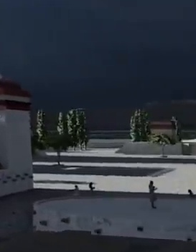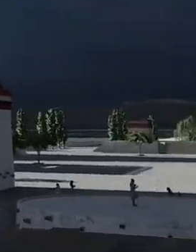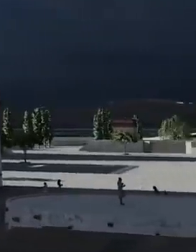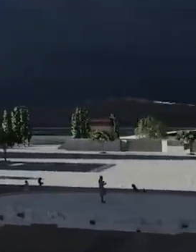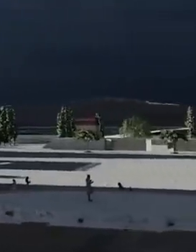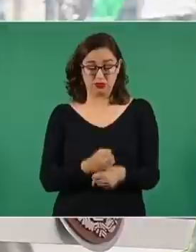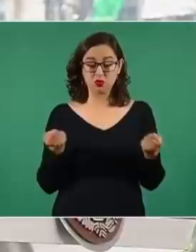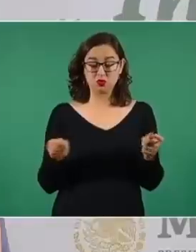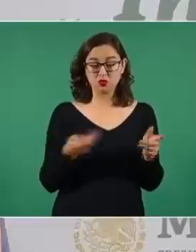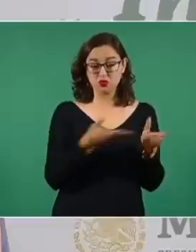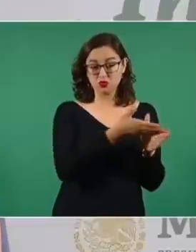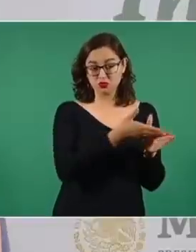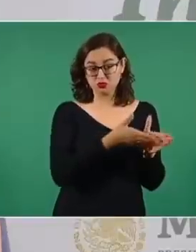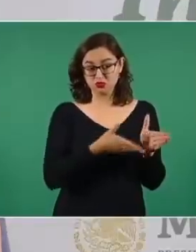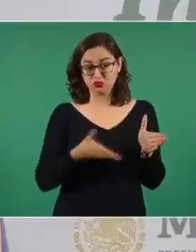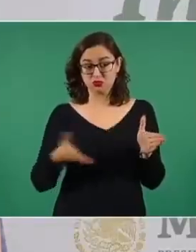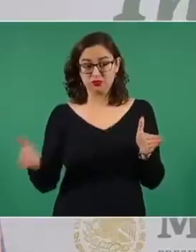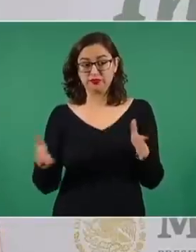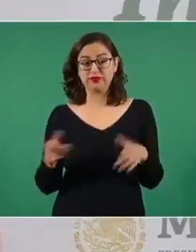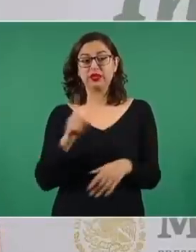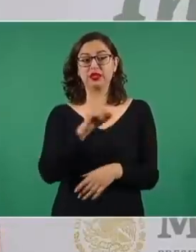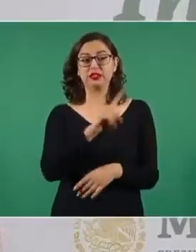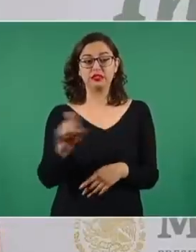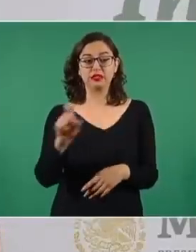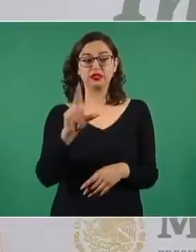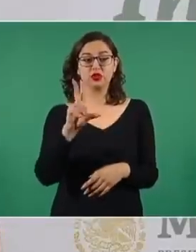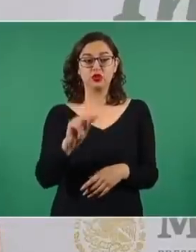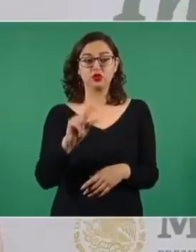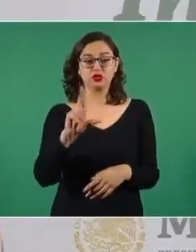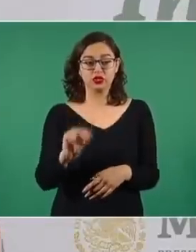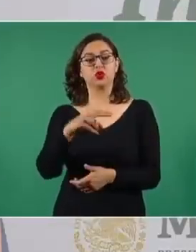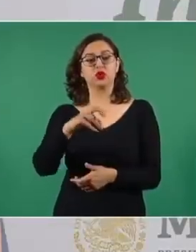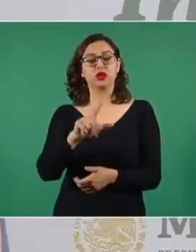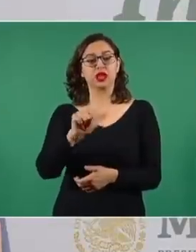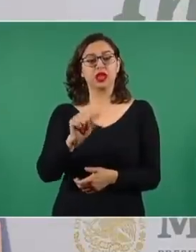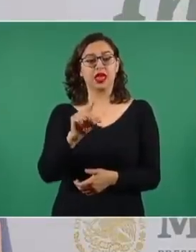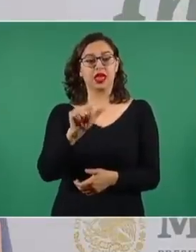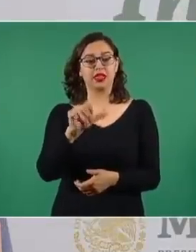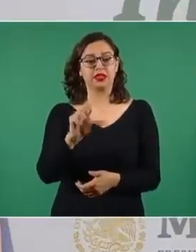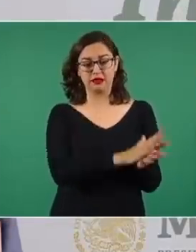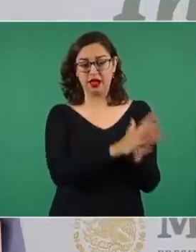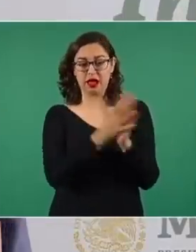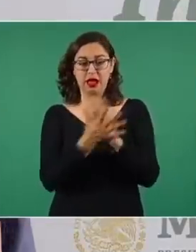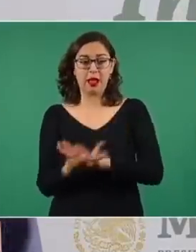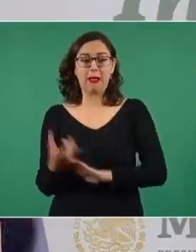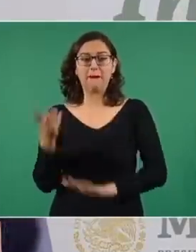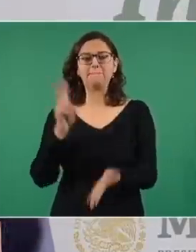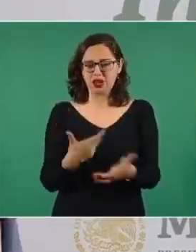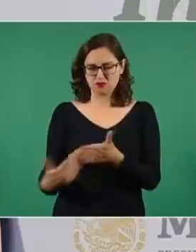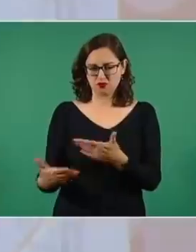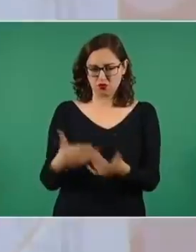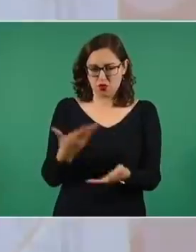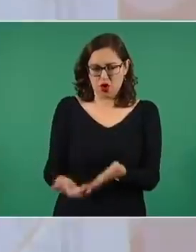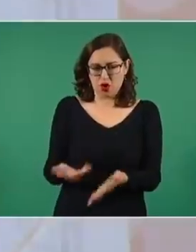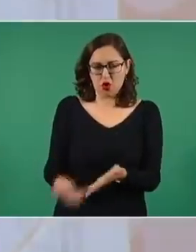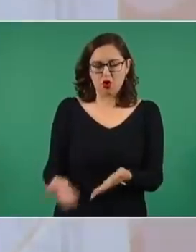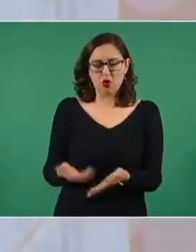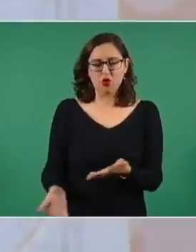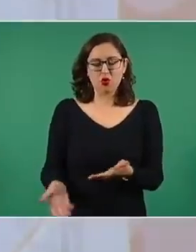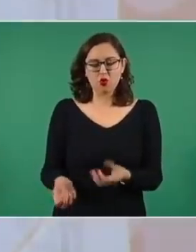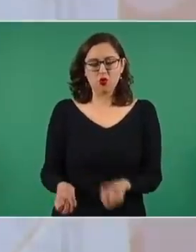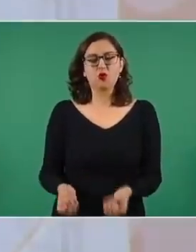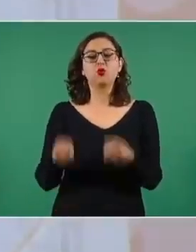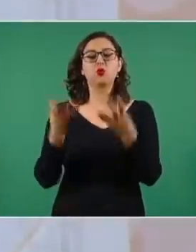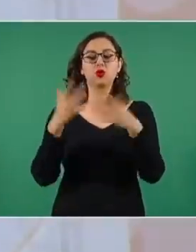de dominación, 182 toneladas, es equivalente en la actualidad a solo